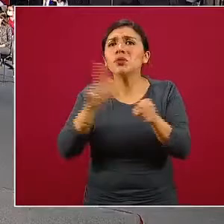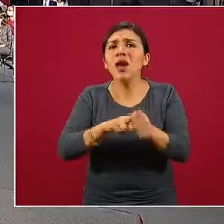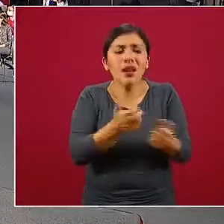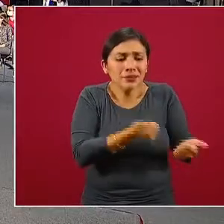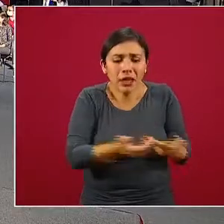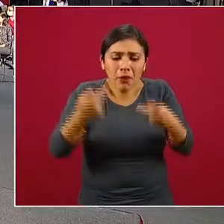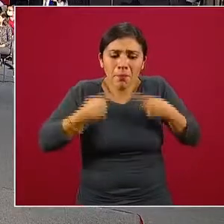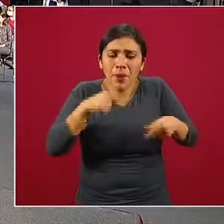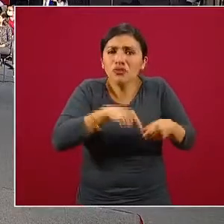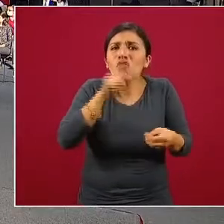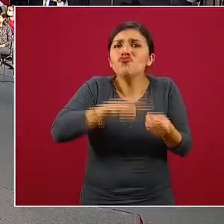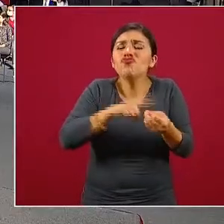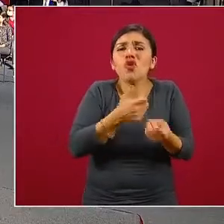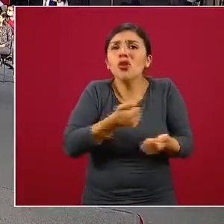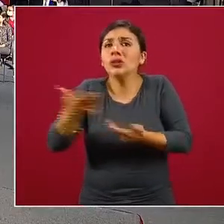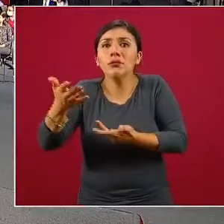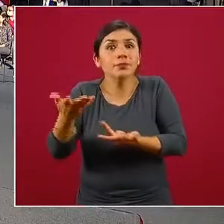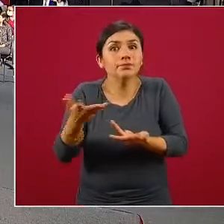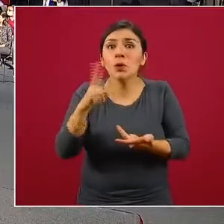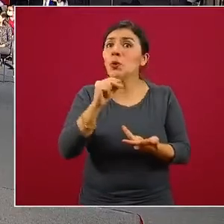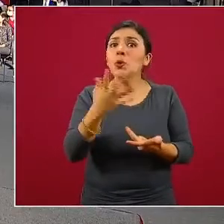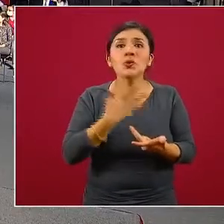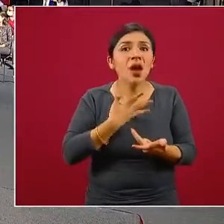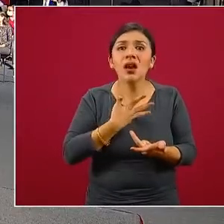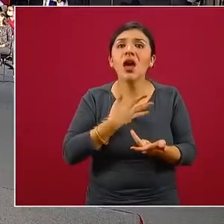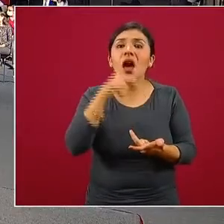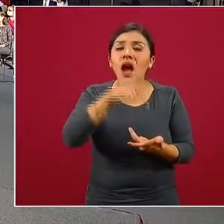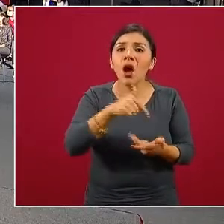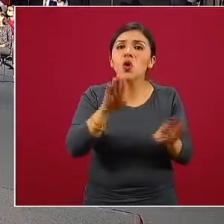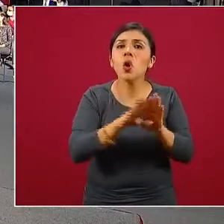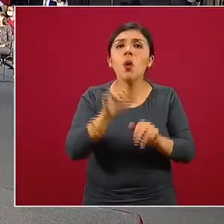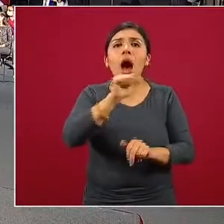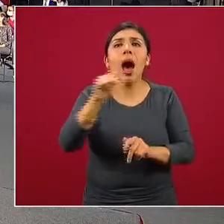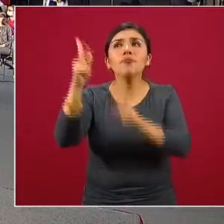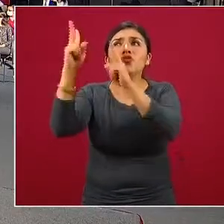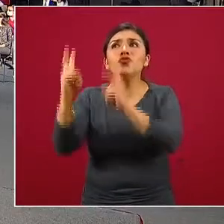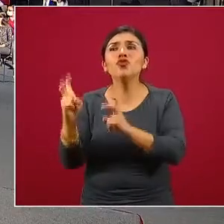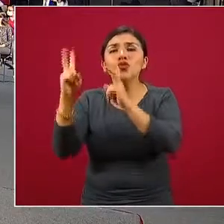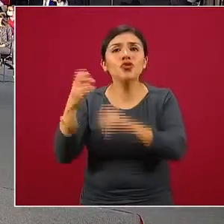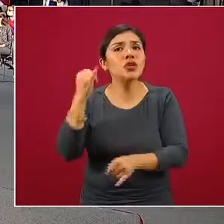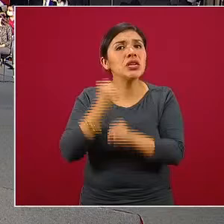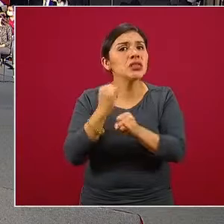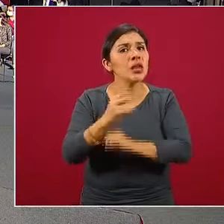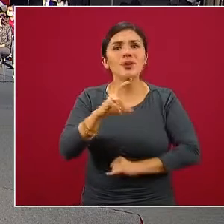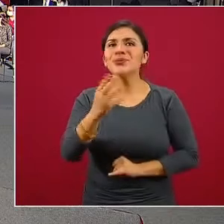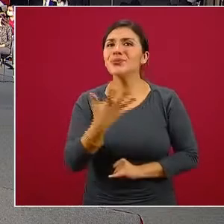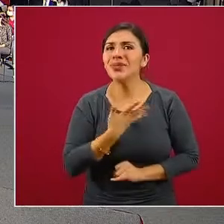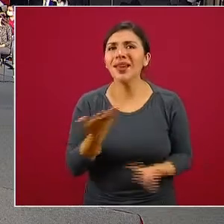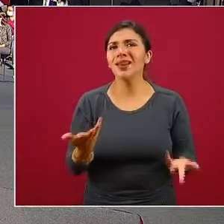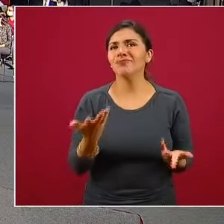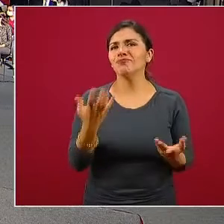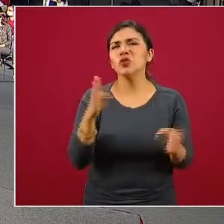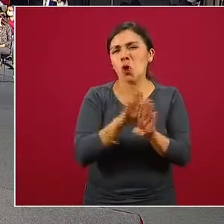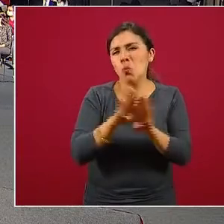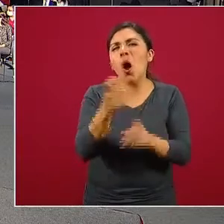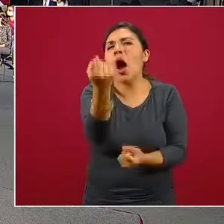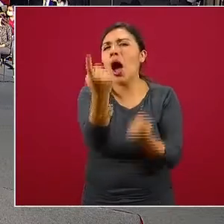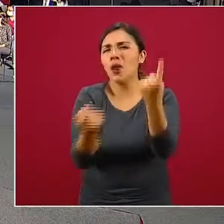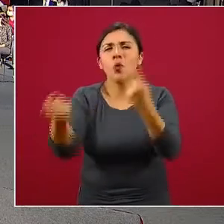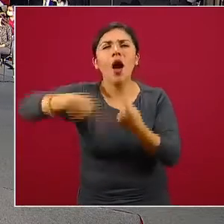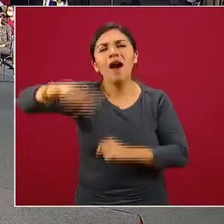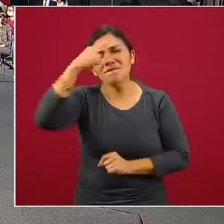llegar. Son personas que difícilmente tienen acceso a la aplicación, al internet y a todas las cosas que quizá algunos de